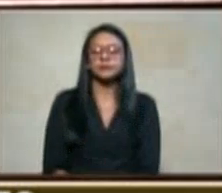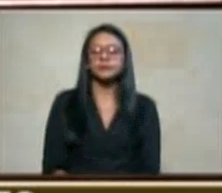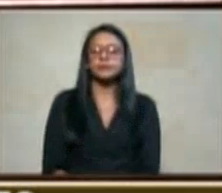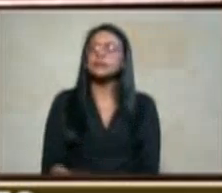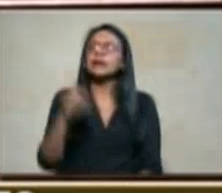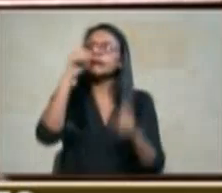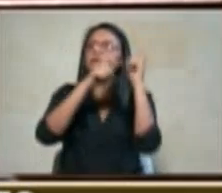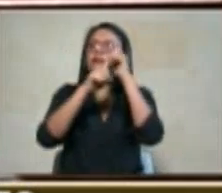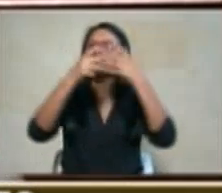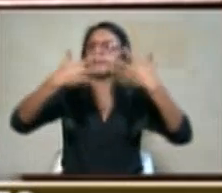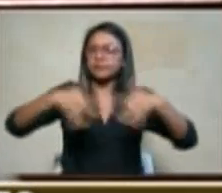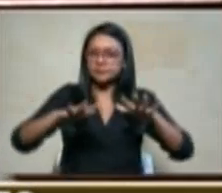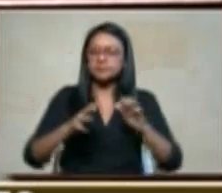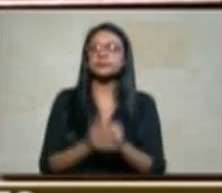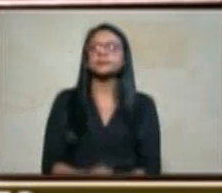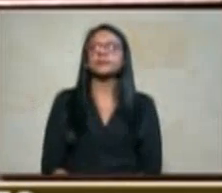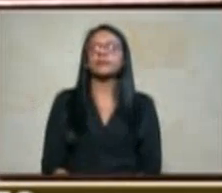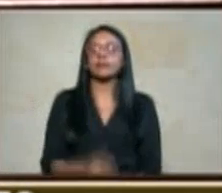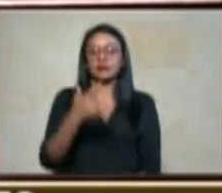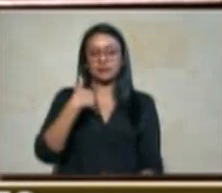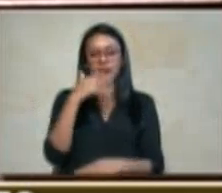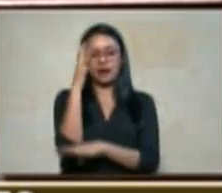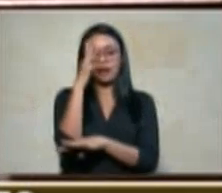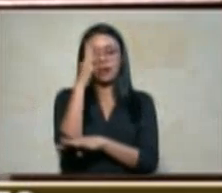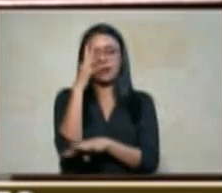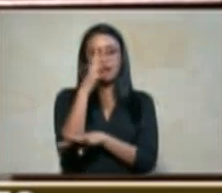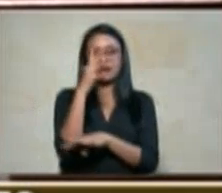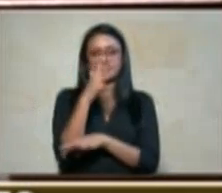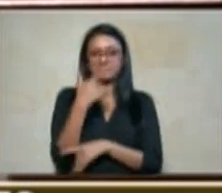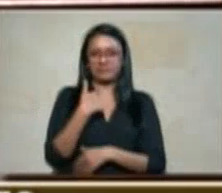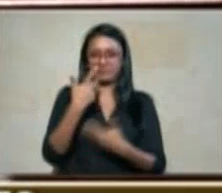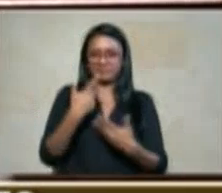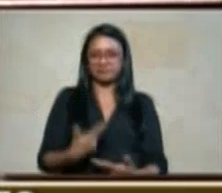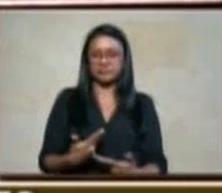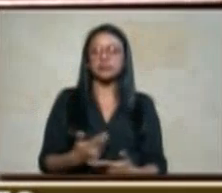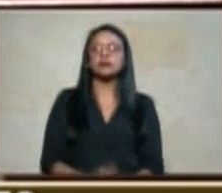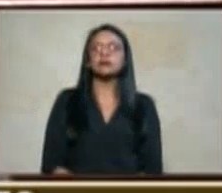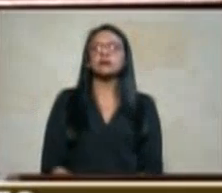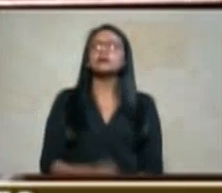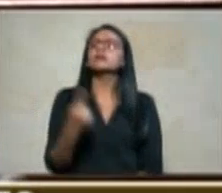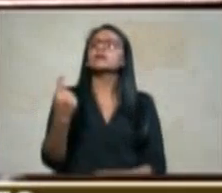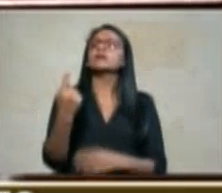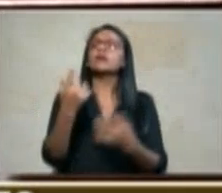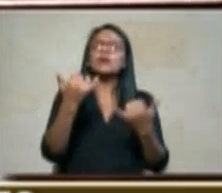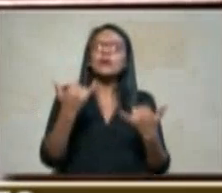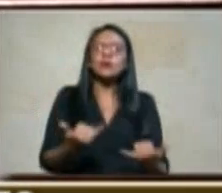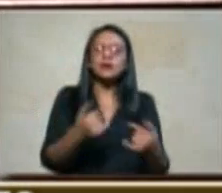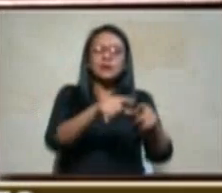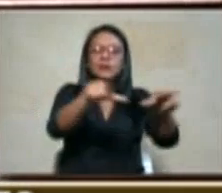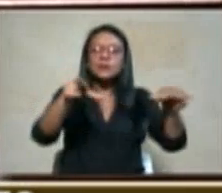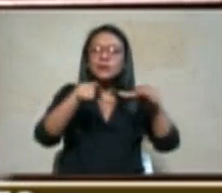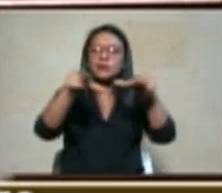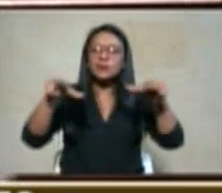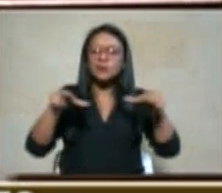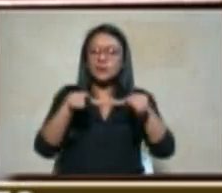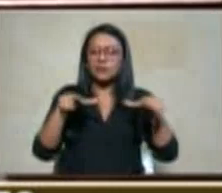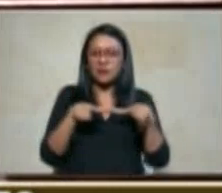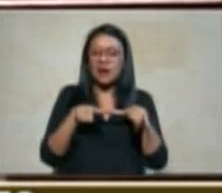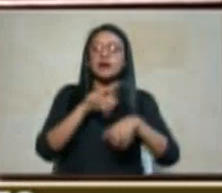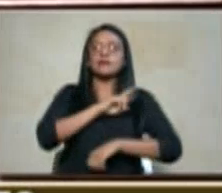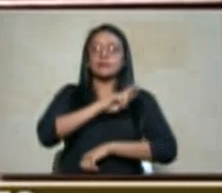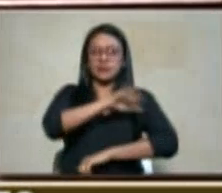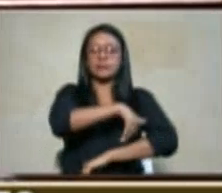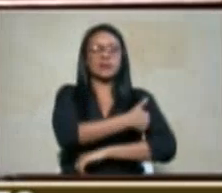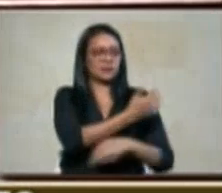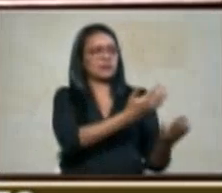La reflexión final de la intervención de la unidad es que hoy en todas estas zonas, como ya lo expresó el señor